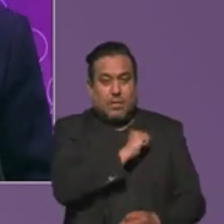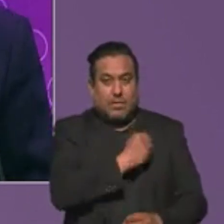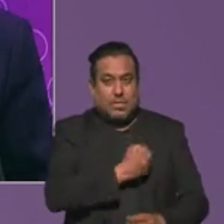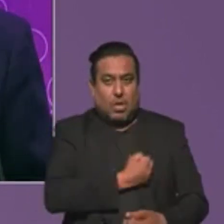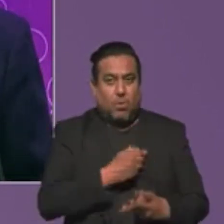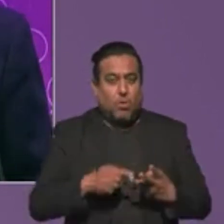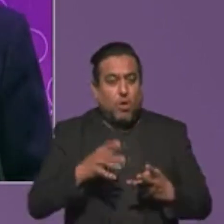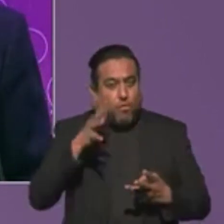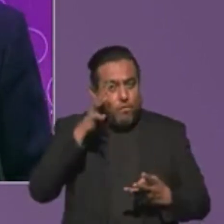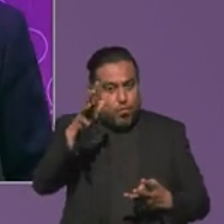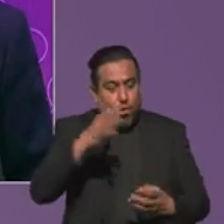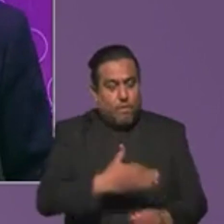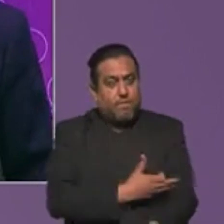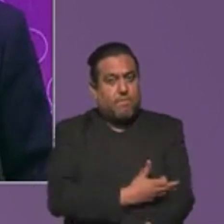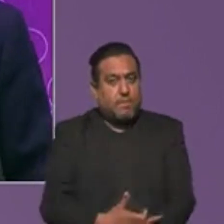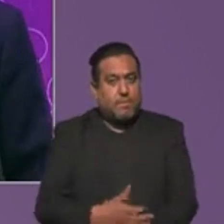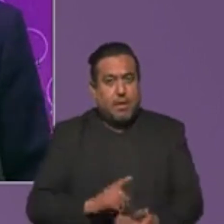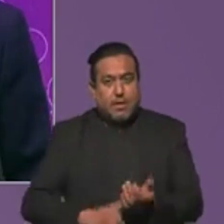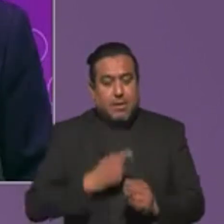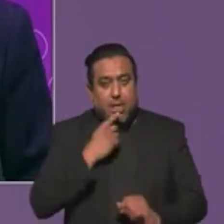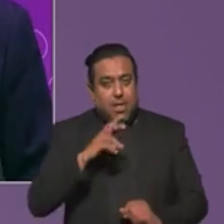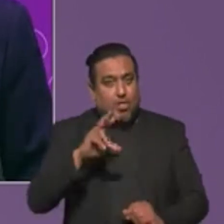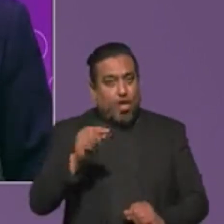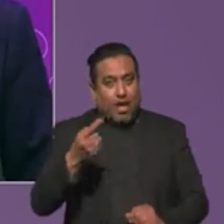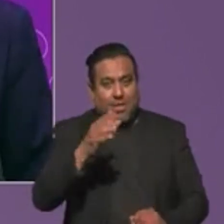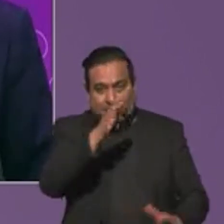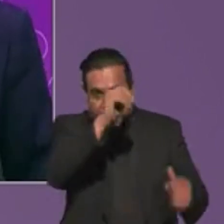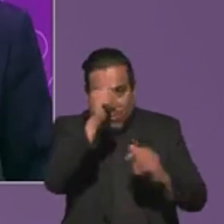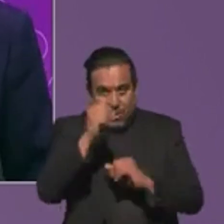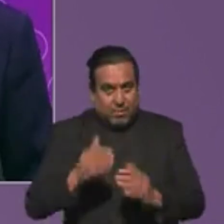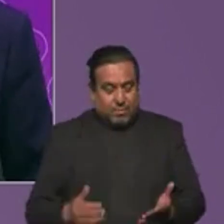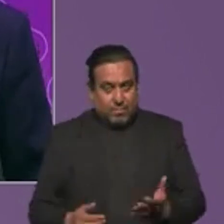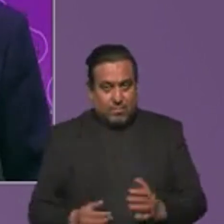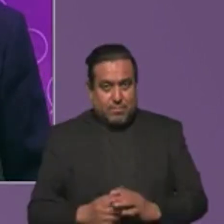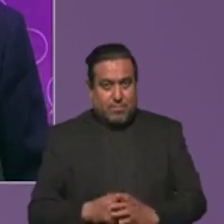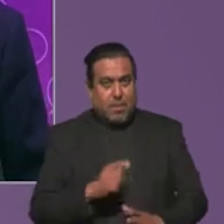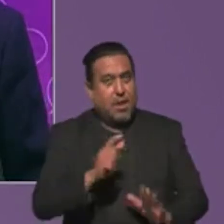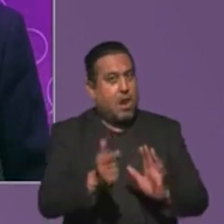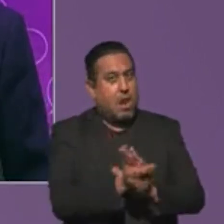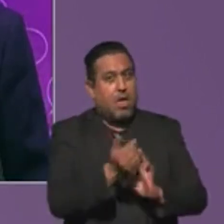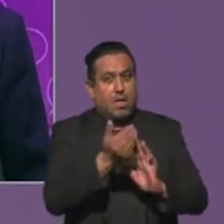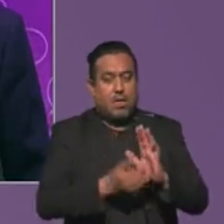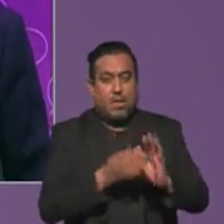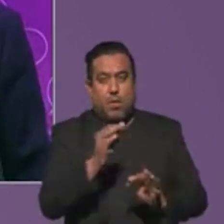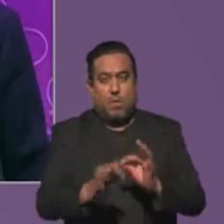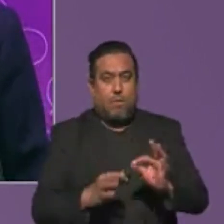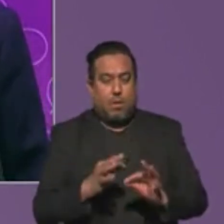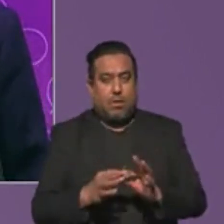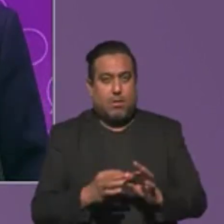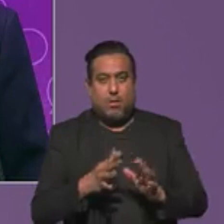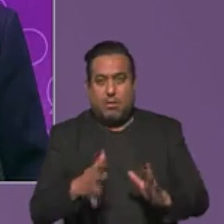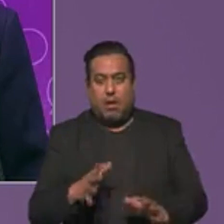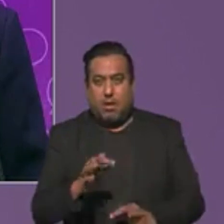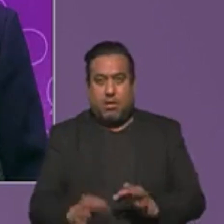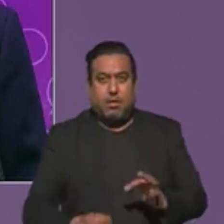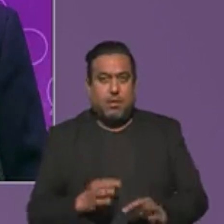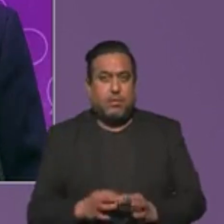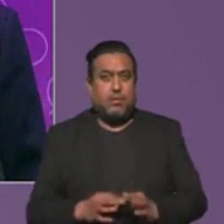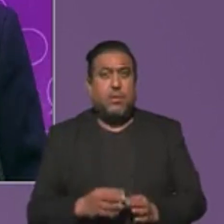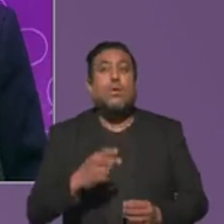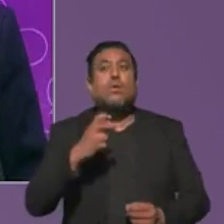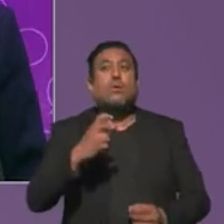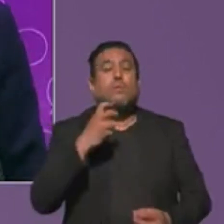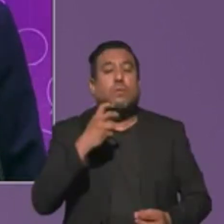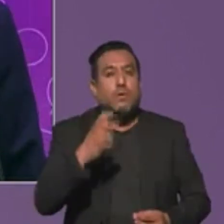futuro de las familias celayenses no se negocia la ley se cumple y el poder se ejerce es por eso que